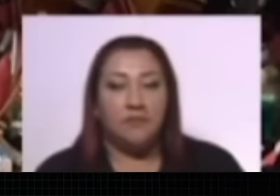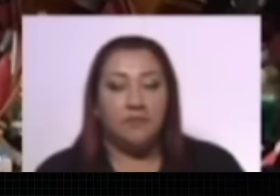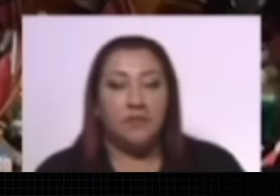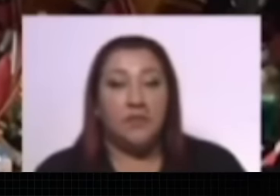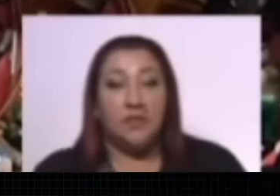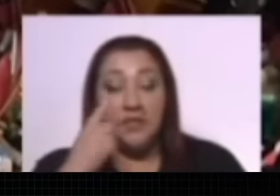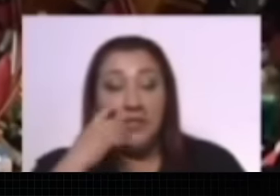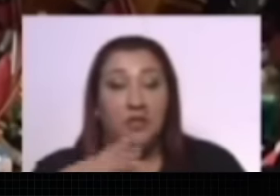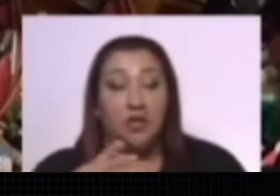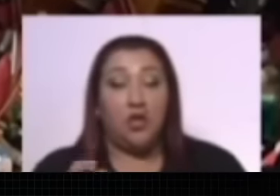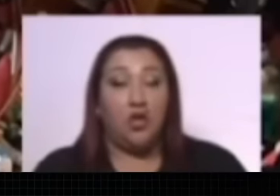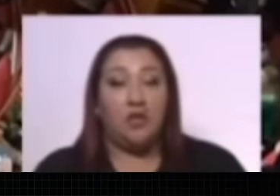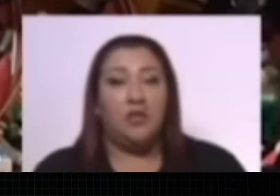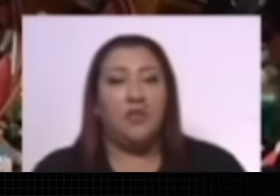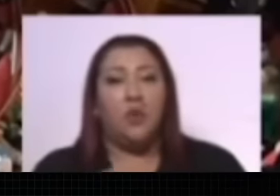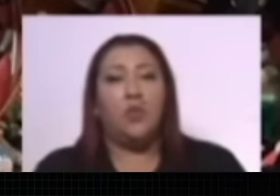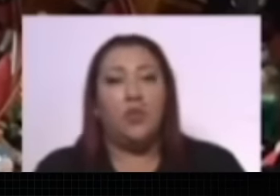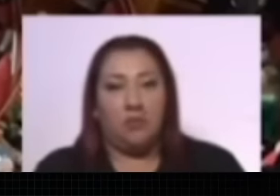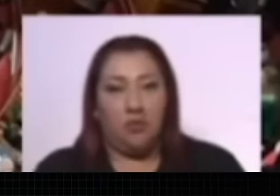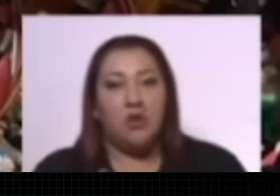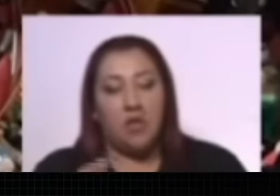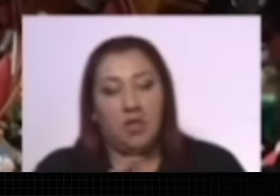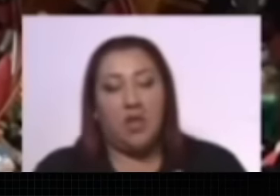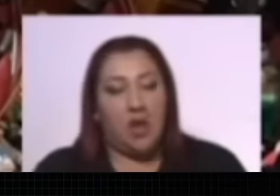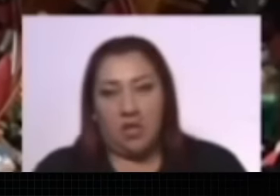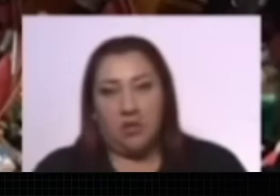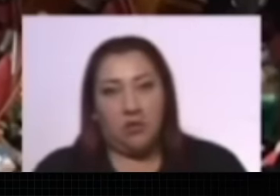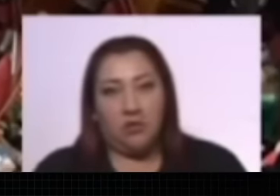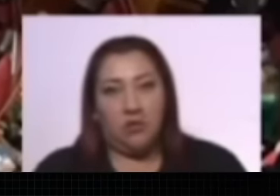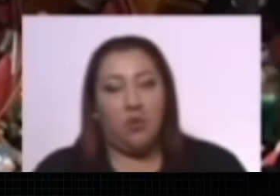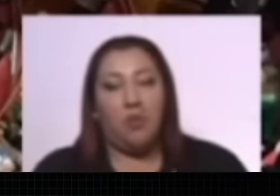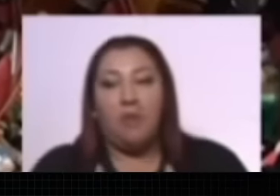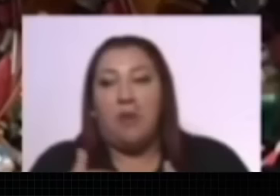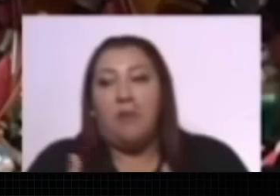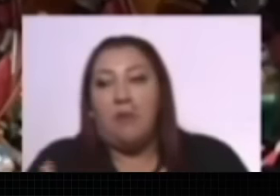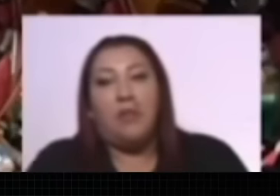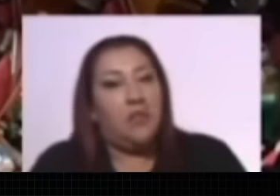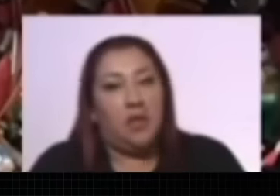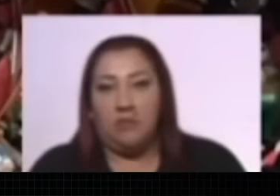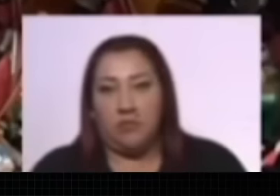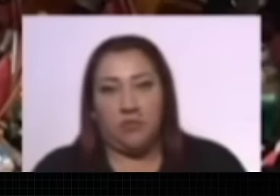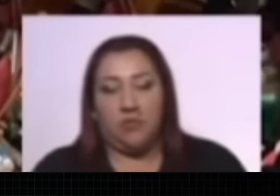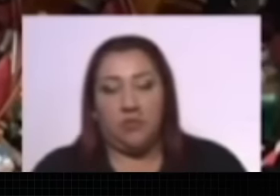Señores congresistas, tenemos un tiempo que se ha leído. No se trata de que le pueda dar más tiempo, ¿no?